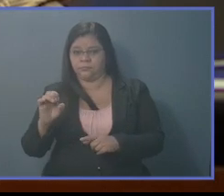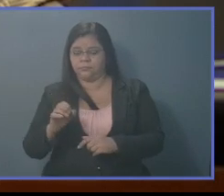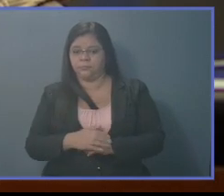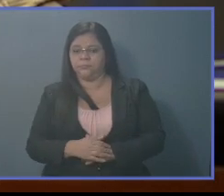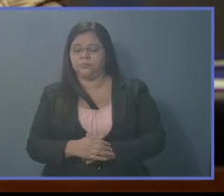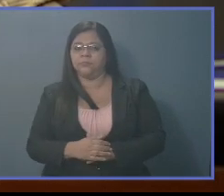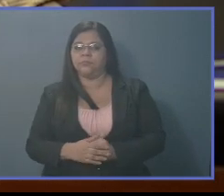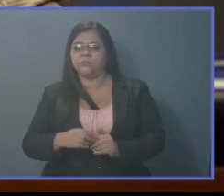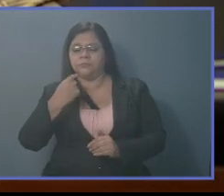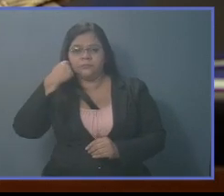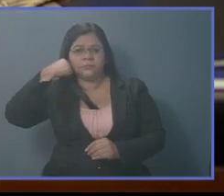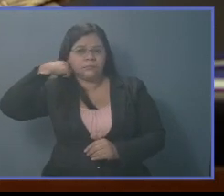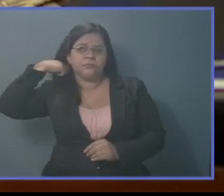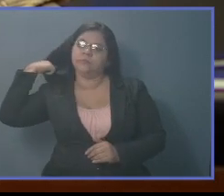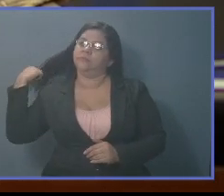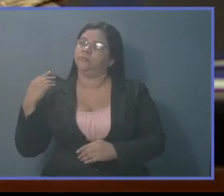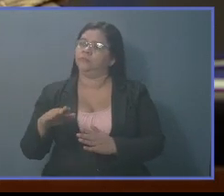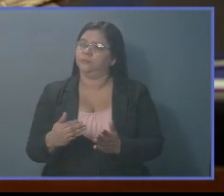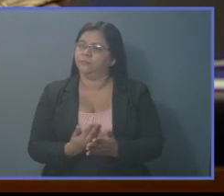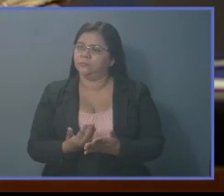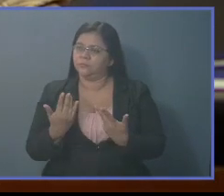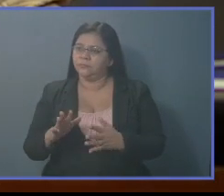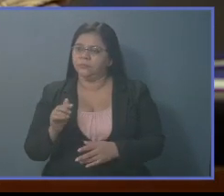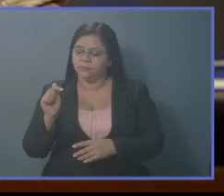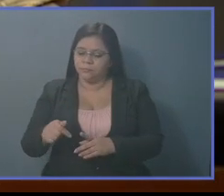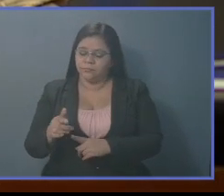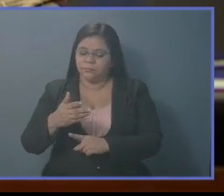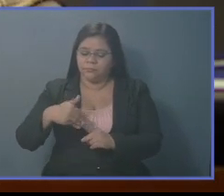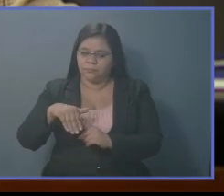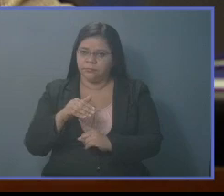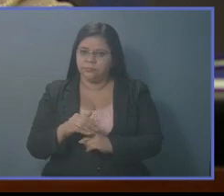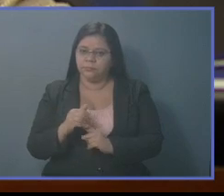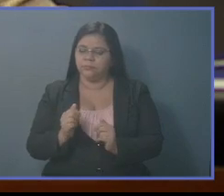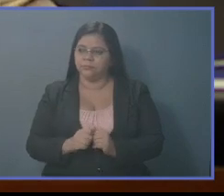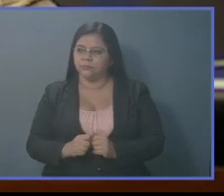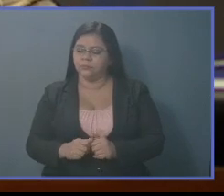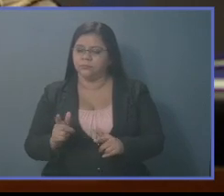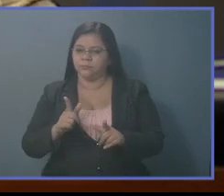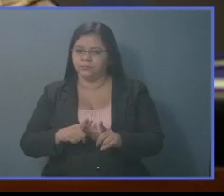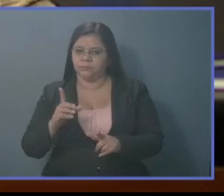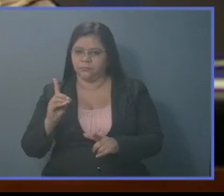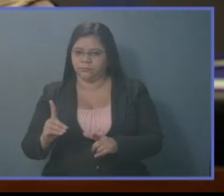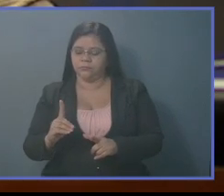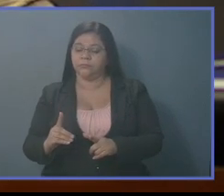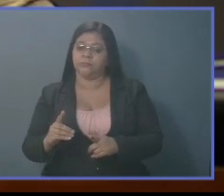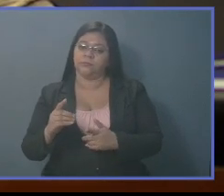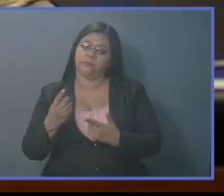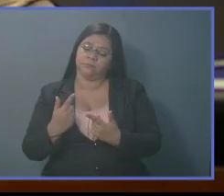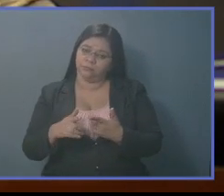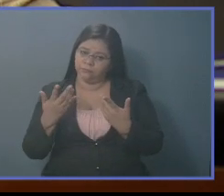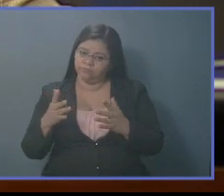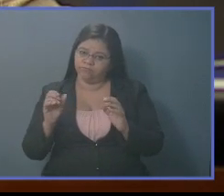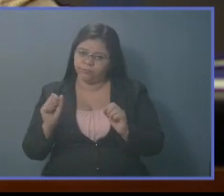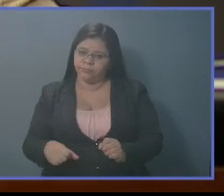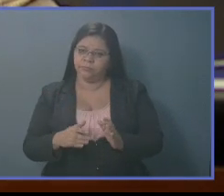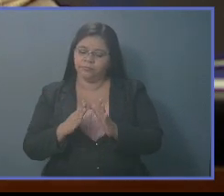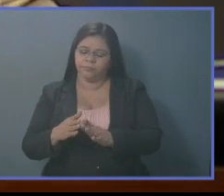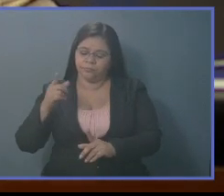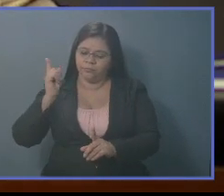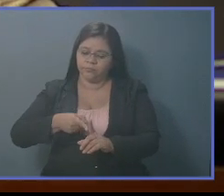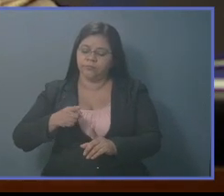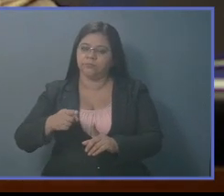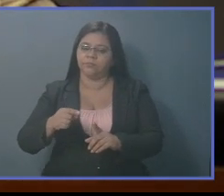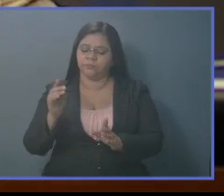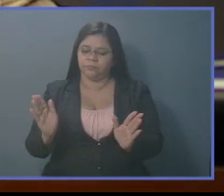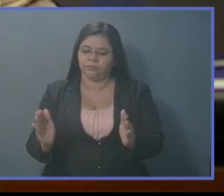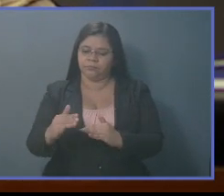la cuarentena, se priorizará la imposición de esta en el domicilio del sujeto. D. En casos excepcionales, se podrá ordenar la cuarentena en